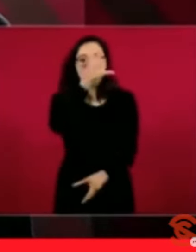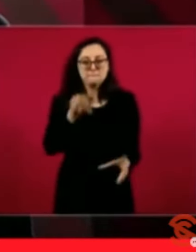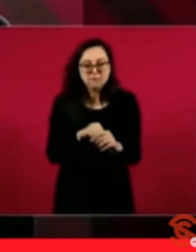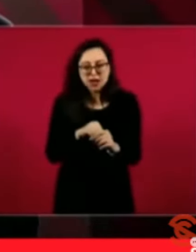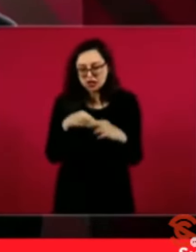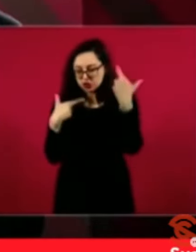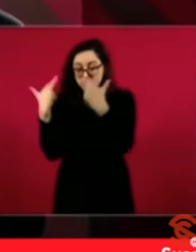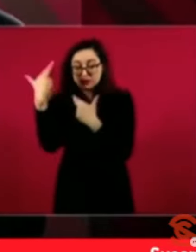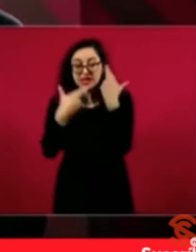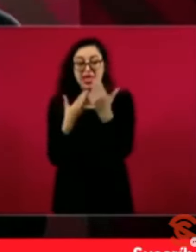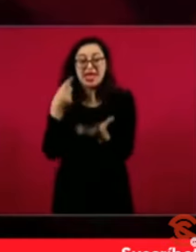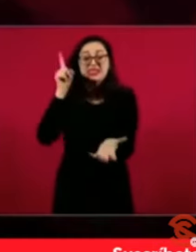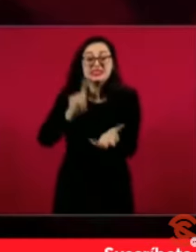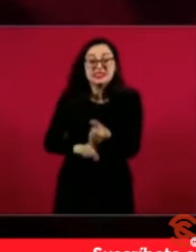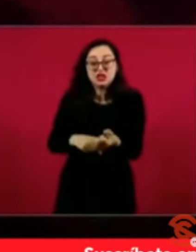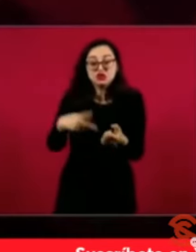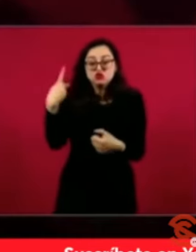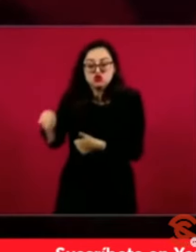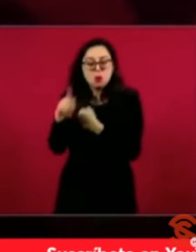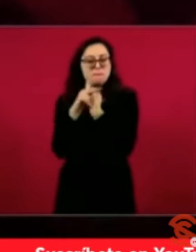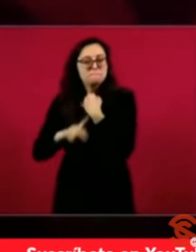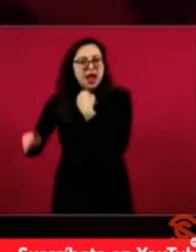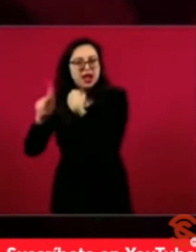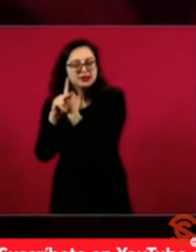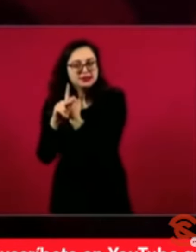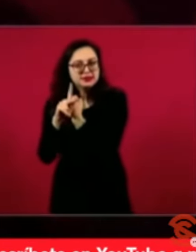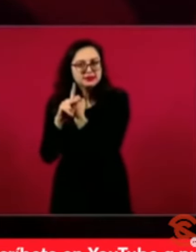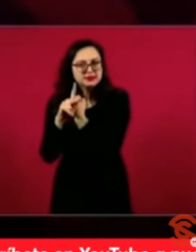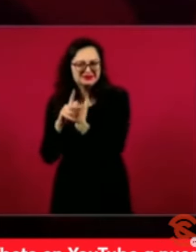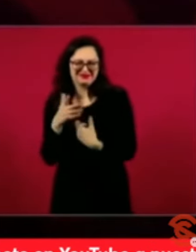Pero fíjate que no había, sabía yo esto de la OEA, pero